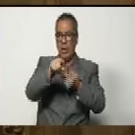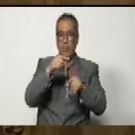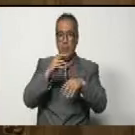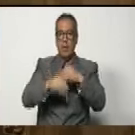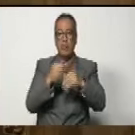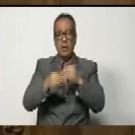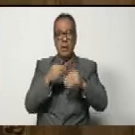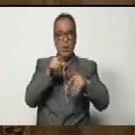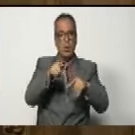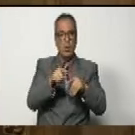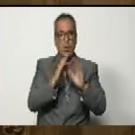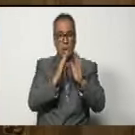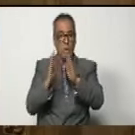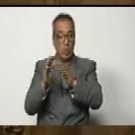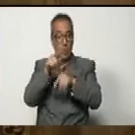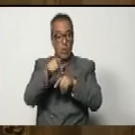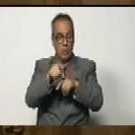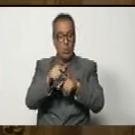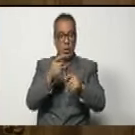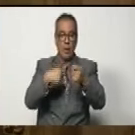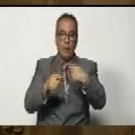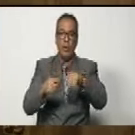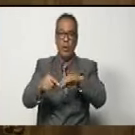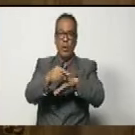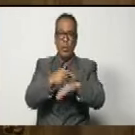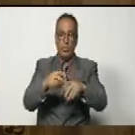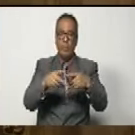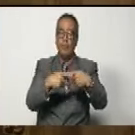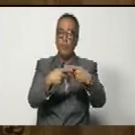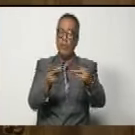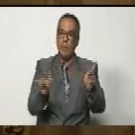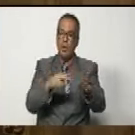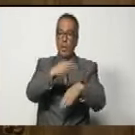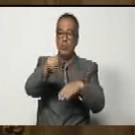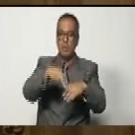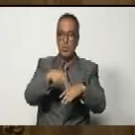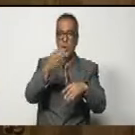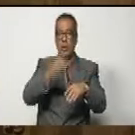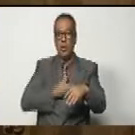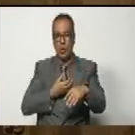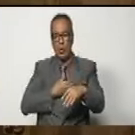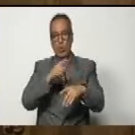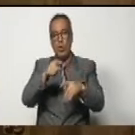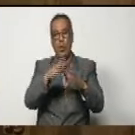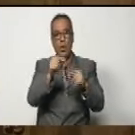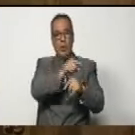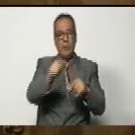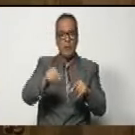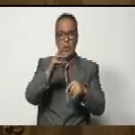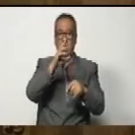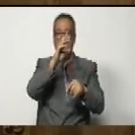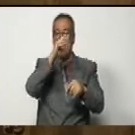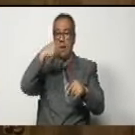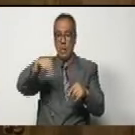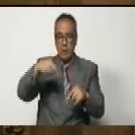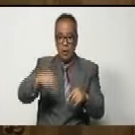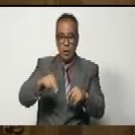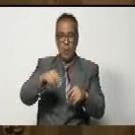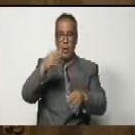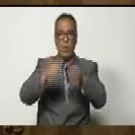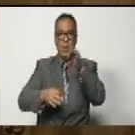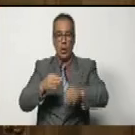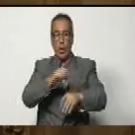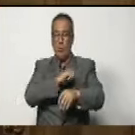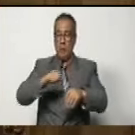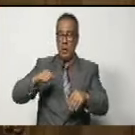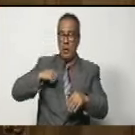serán aplicadas a los órganos y entes de la Administración Pública Nacional, Estatal y Municipal y todas las personas naturales y jurídicas de derecho